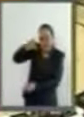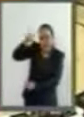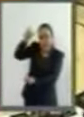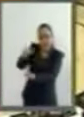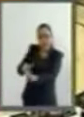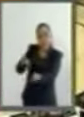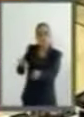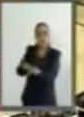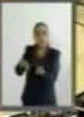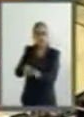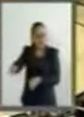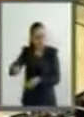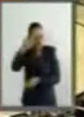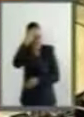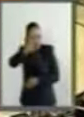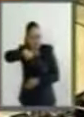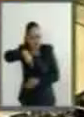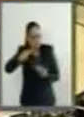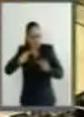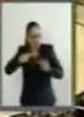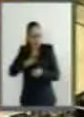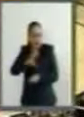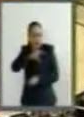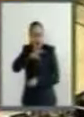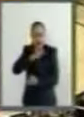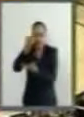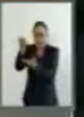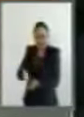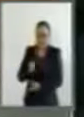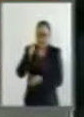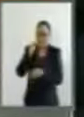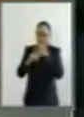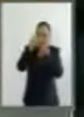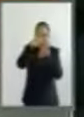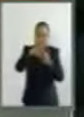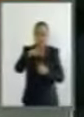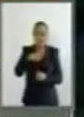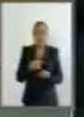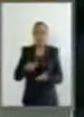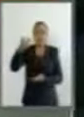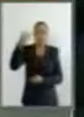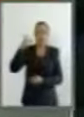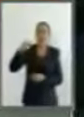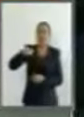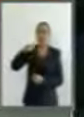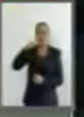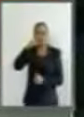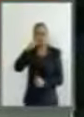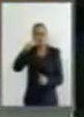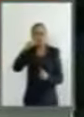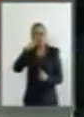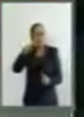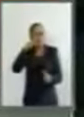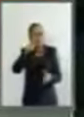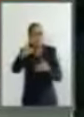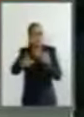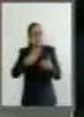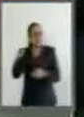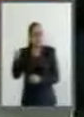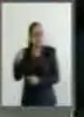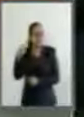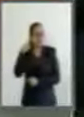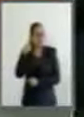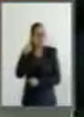el afecto que le tenemos a nivel personal. Es verdad, yo escuché con atención lo que nos